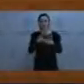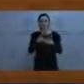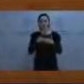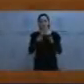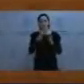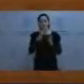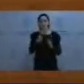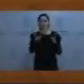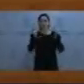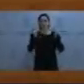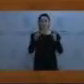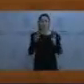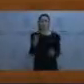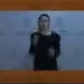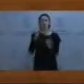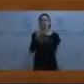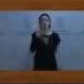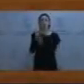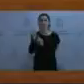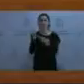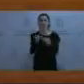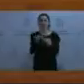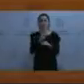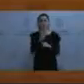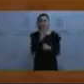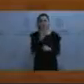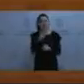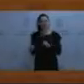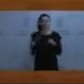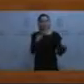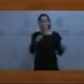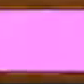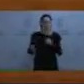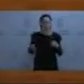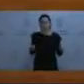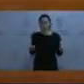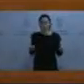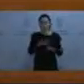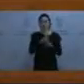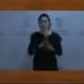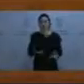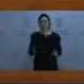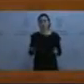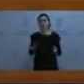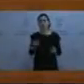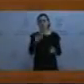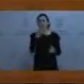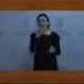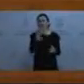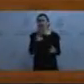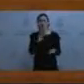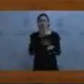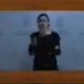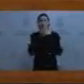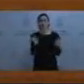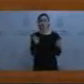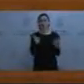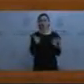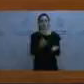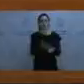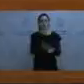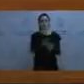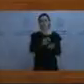asistencia. Por supuesto que lo negaron. Ojos que no ven, corazón que no siente, debieron pensar. Por cierto, uno de los servicios afectados es el de